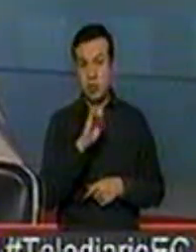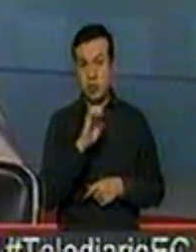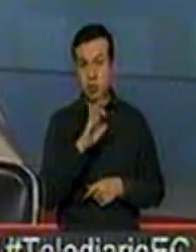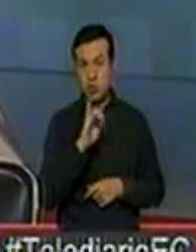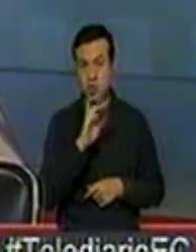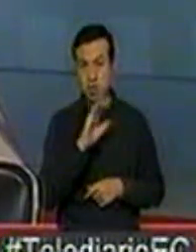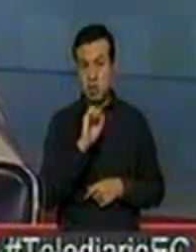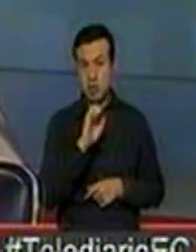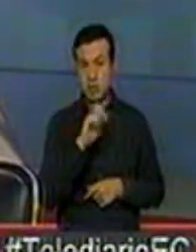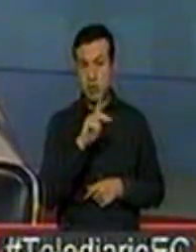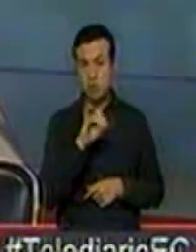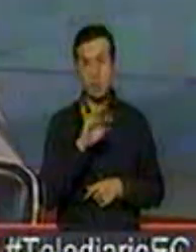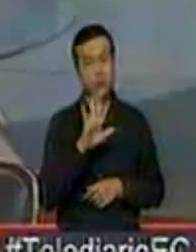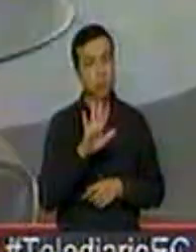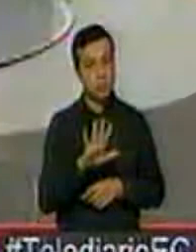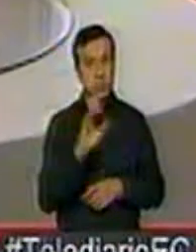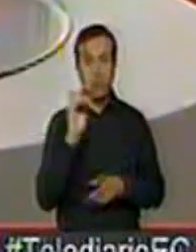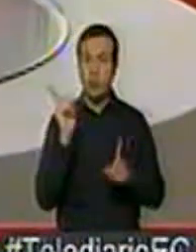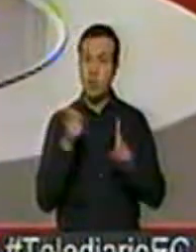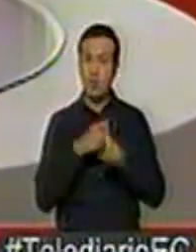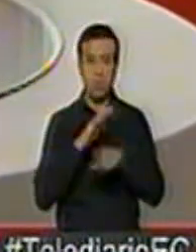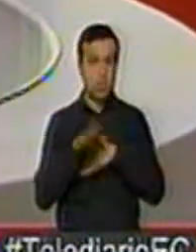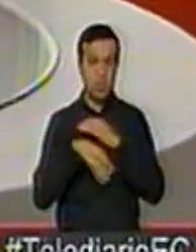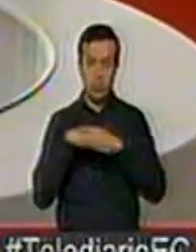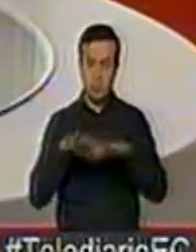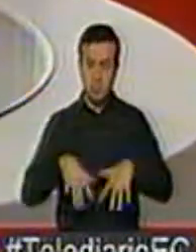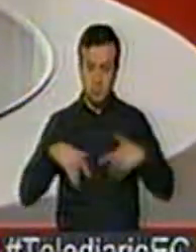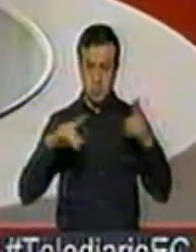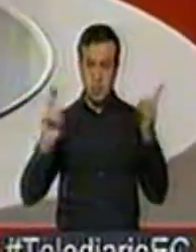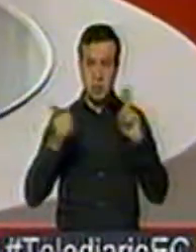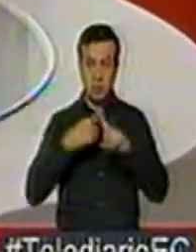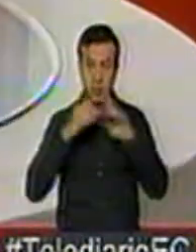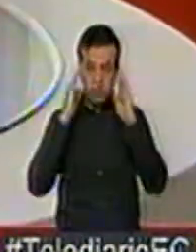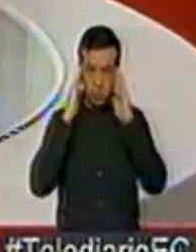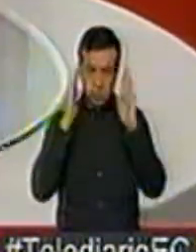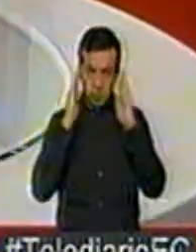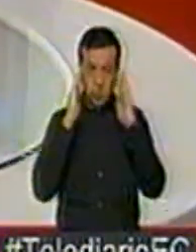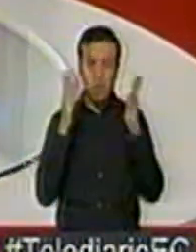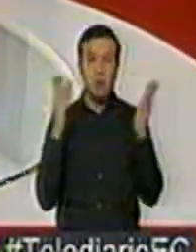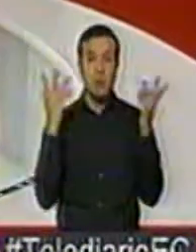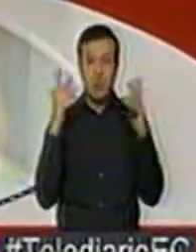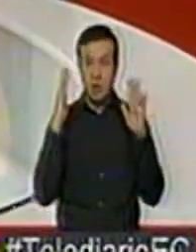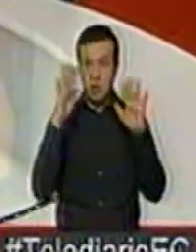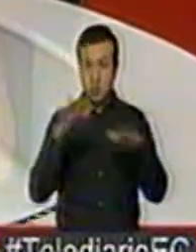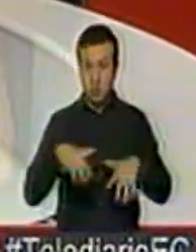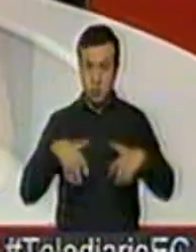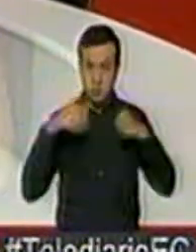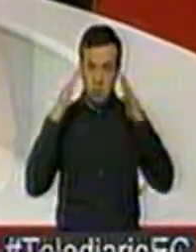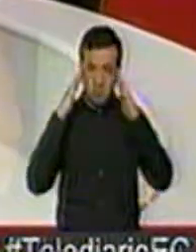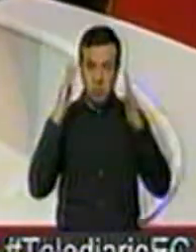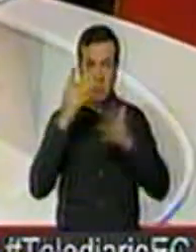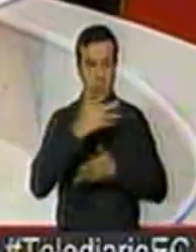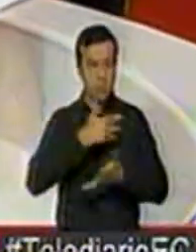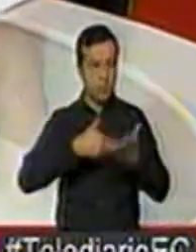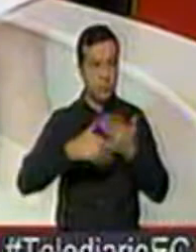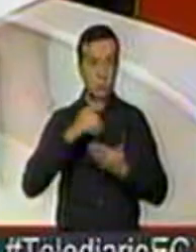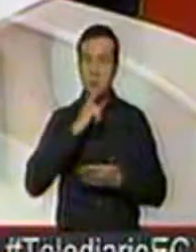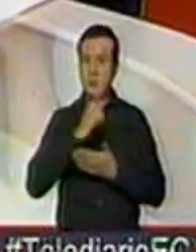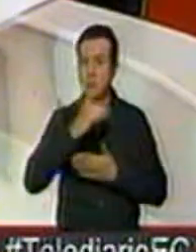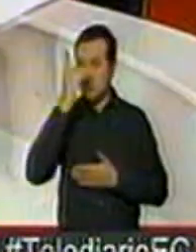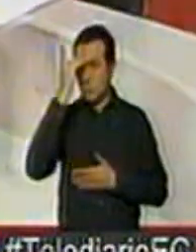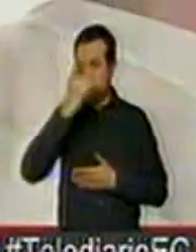Porque todo se da en el Pleno. Hay que escuchar. Cuando nosotros escuchamos, analizamos las cosas y tomamos una